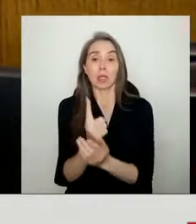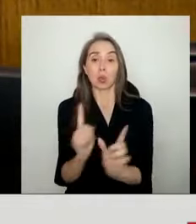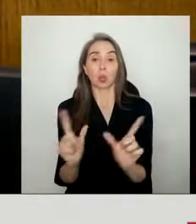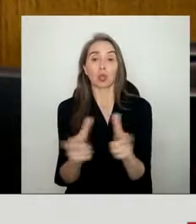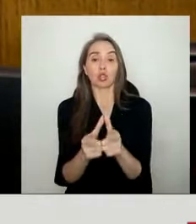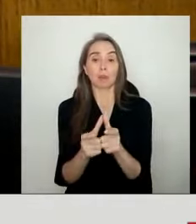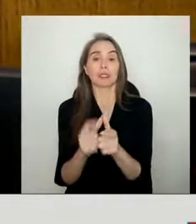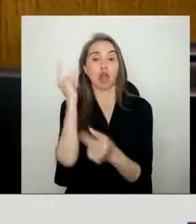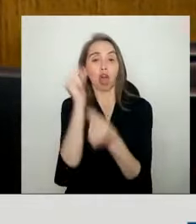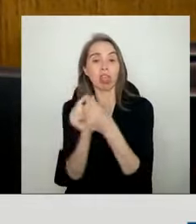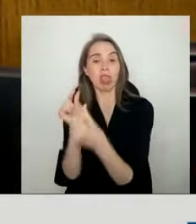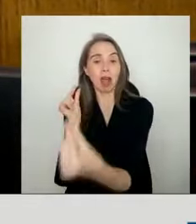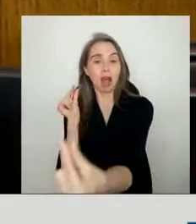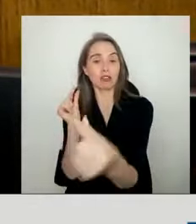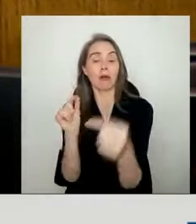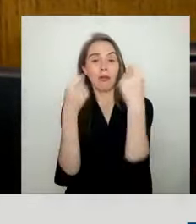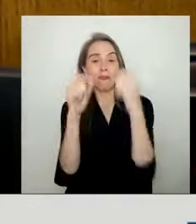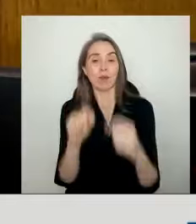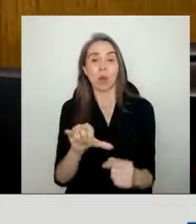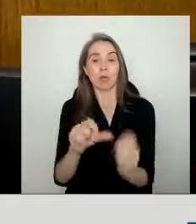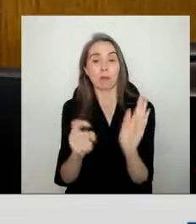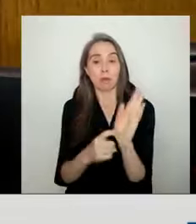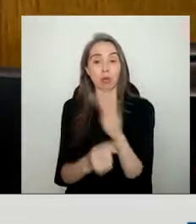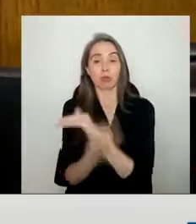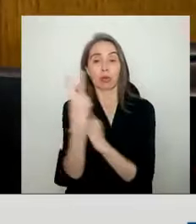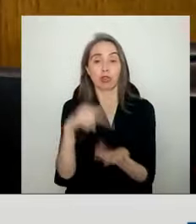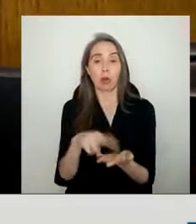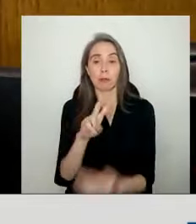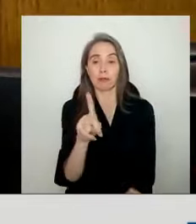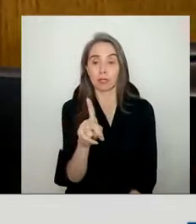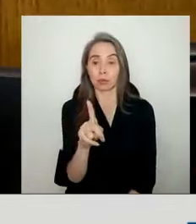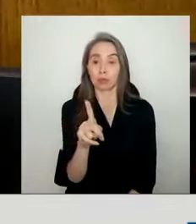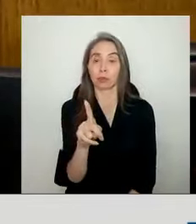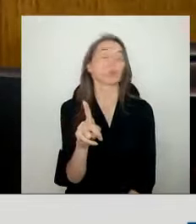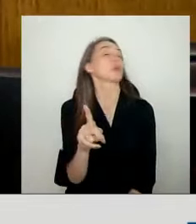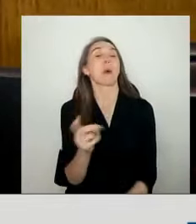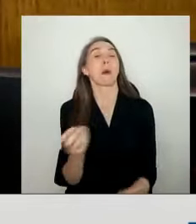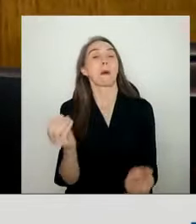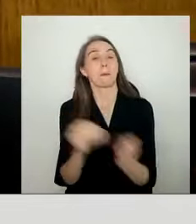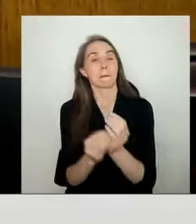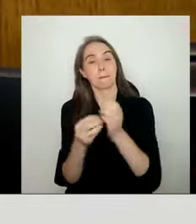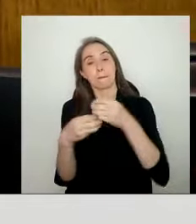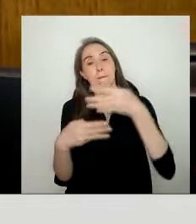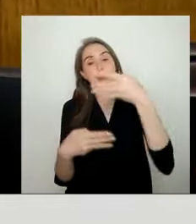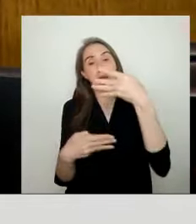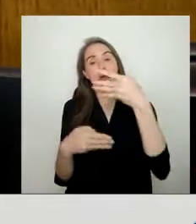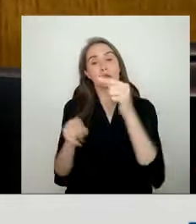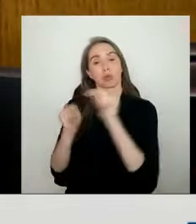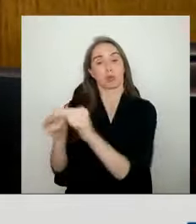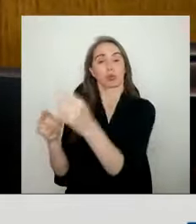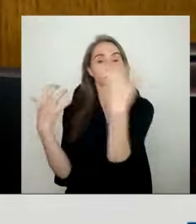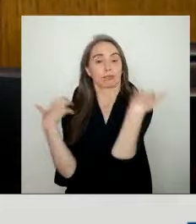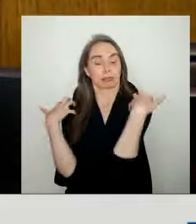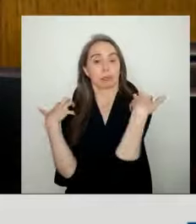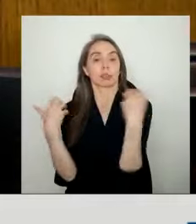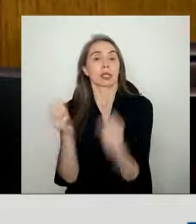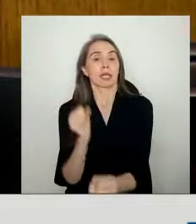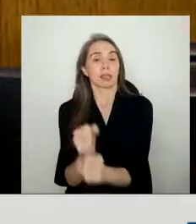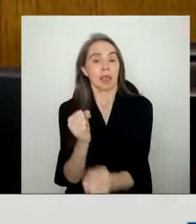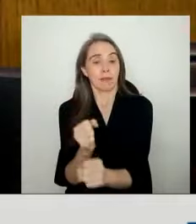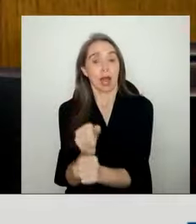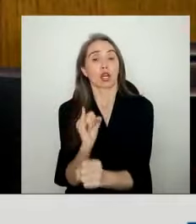y productividad que en el año 2021 se le ampliaron sus facultades pero su trabajo si bien necesario y muy